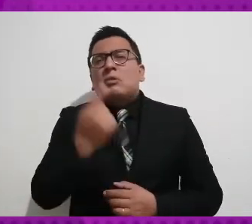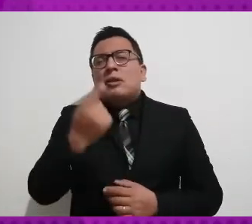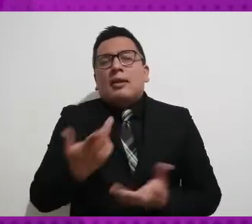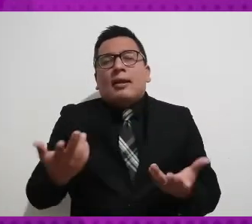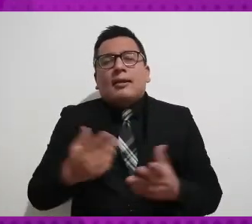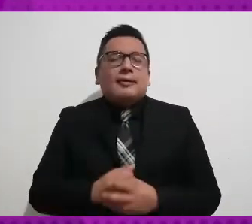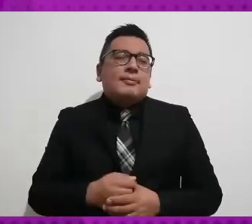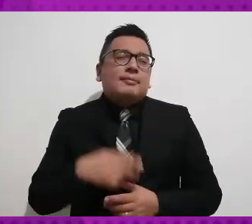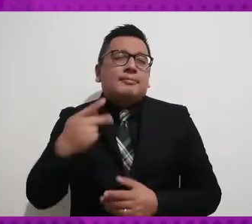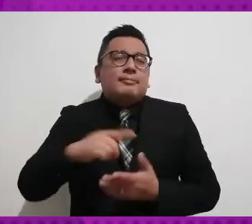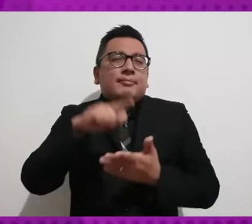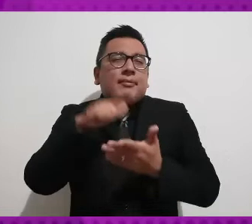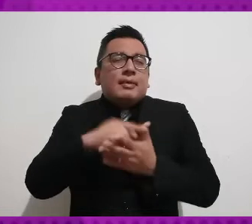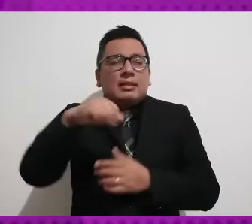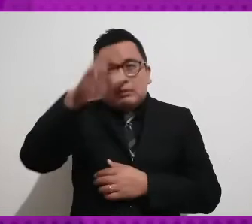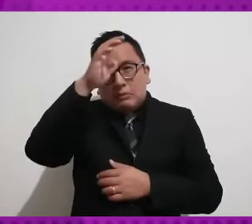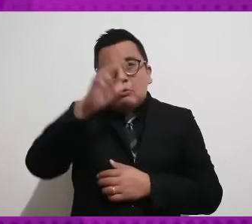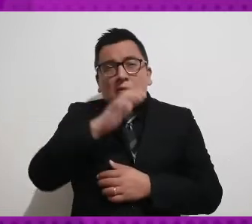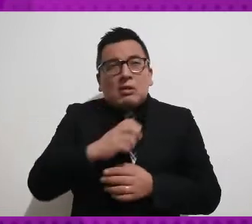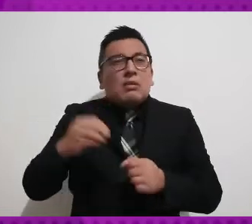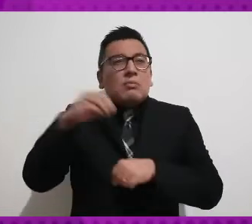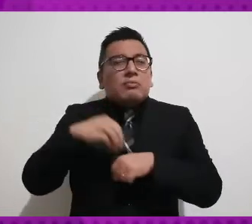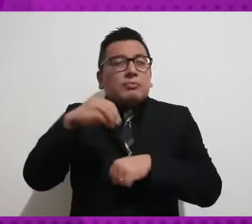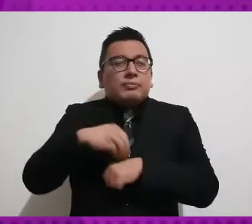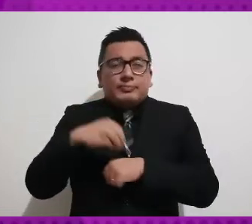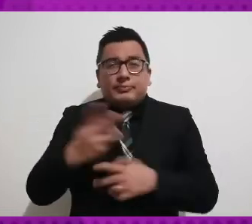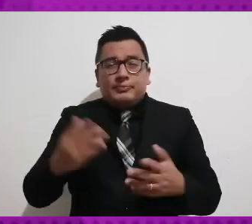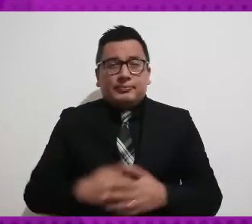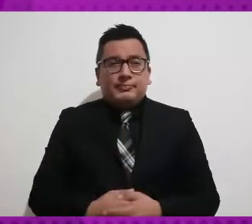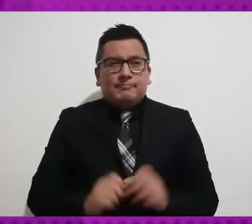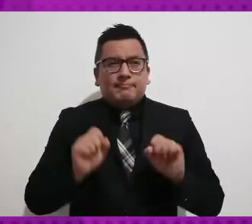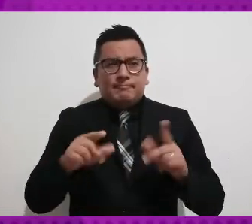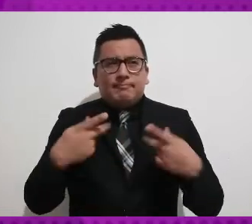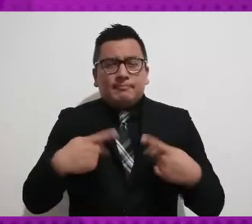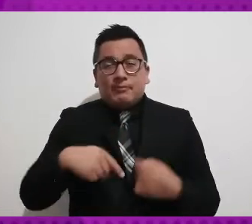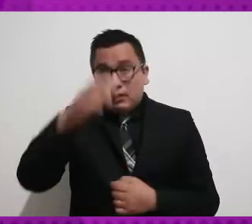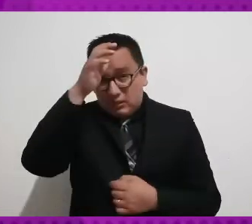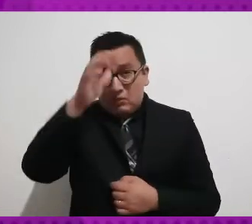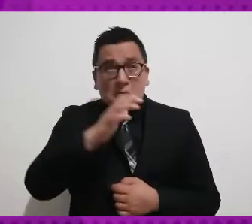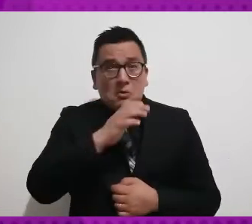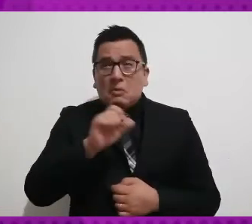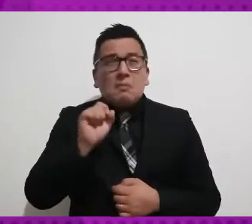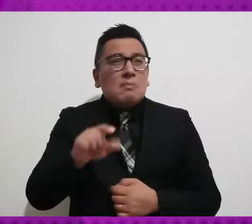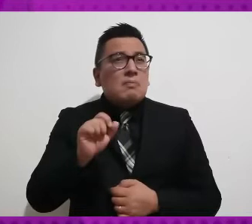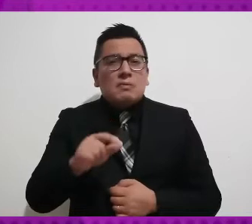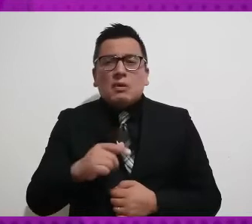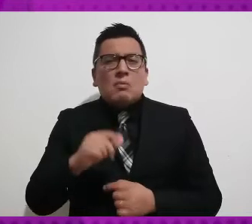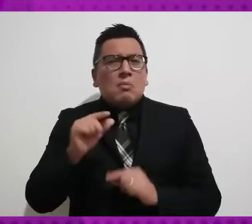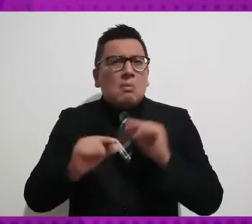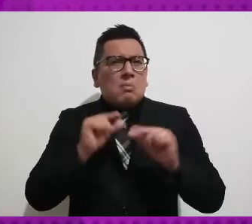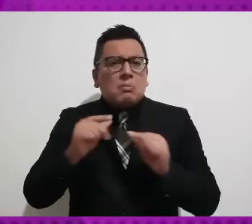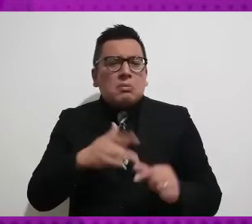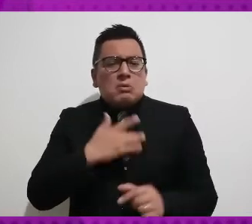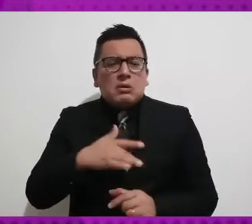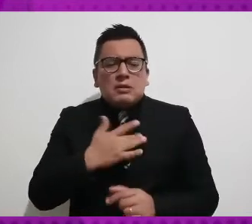estado haciendo en Coahuila, y también la ciudadanía. Creo que ha ido poco a poco también contribuyendo